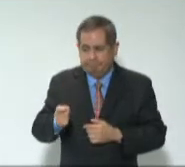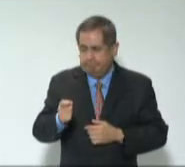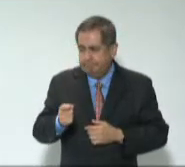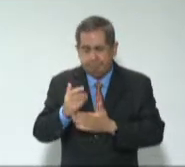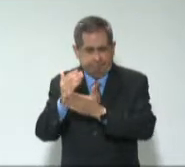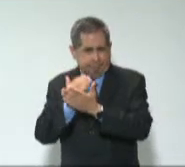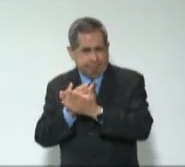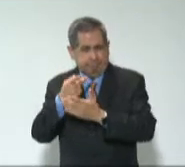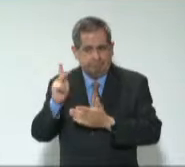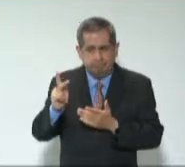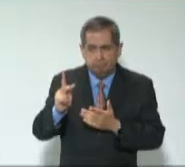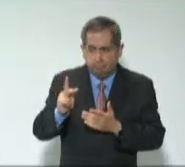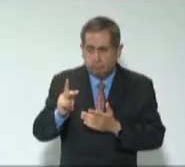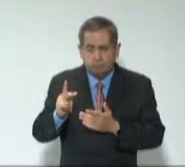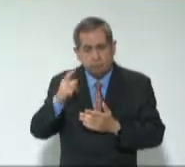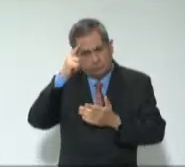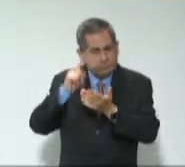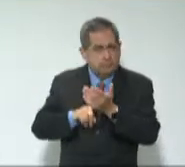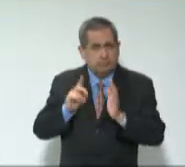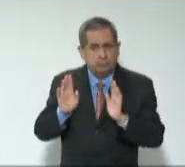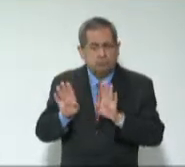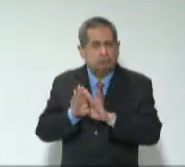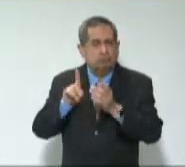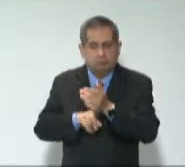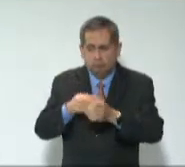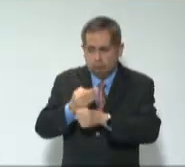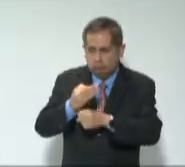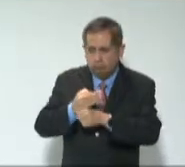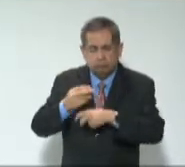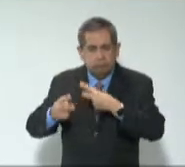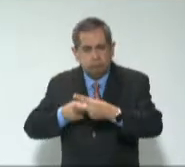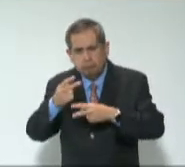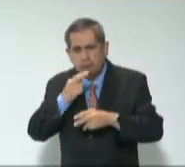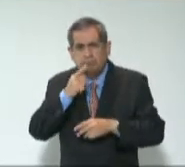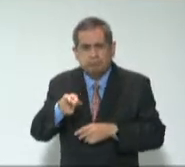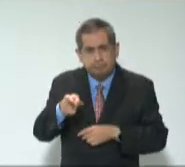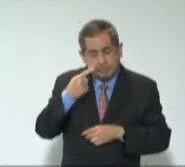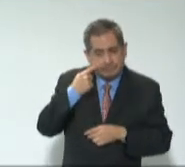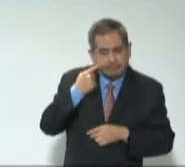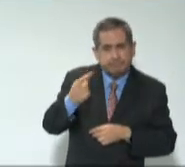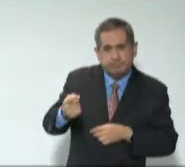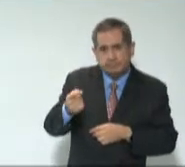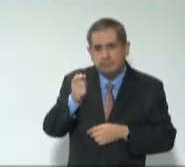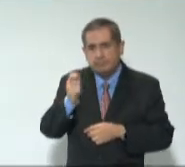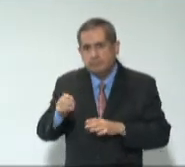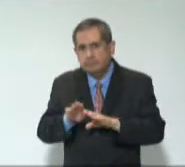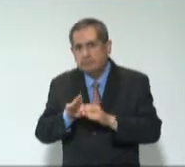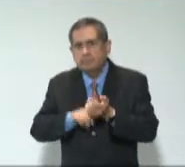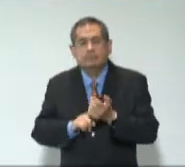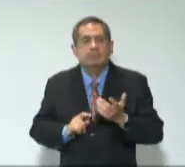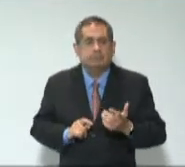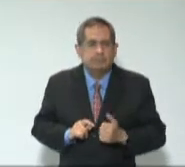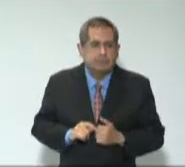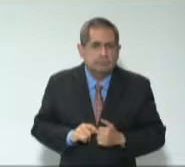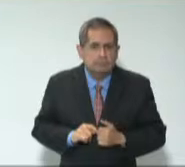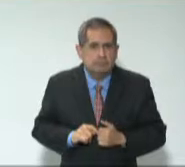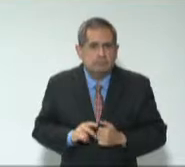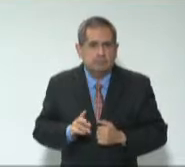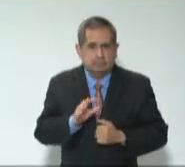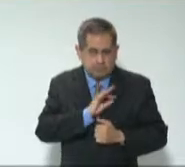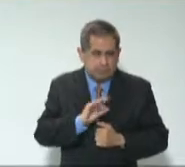pandemia pero creo que en esta coyuntura también se ha puesto de manifiesto que pueden